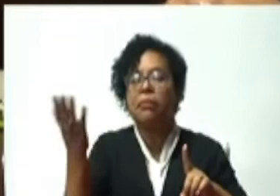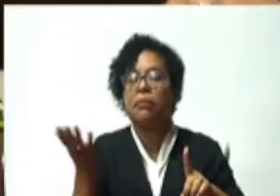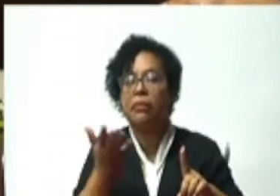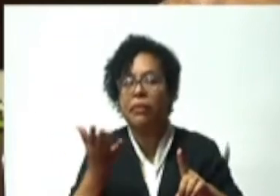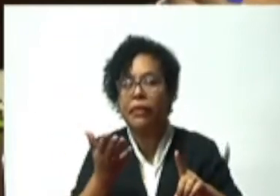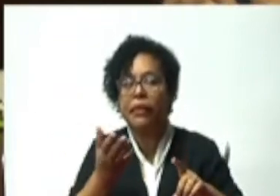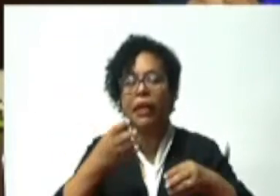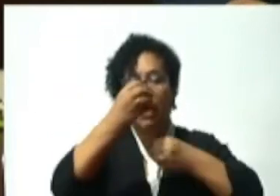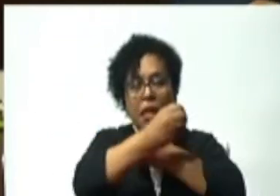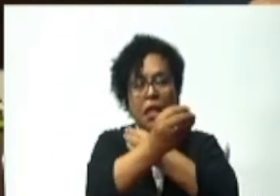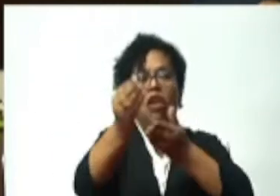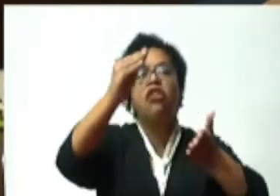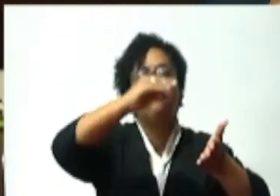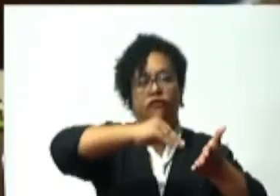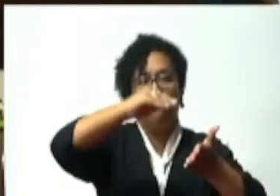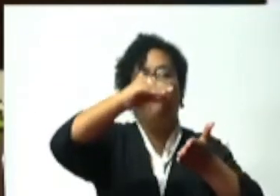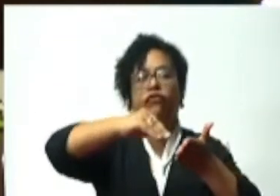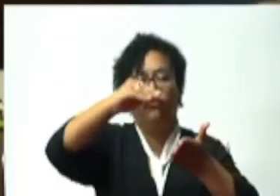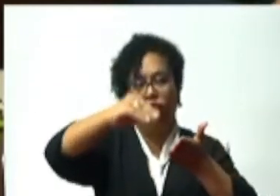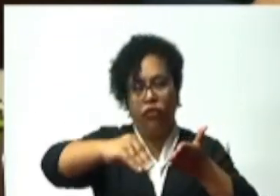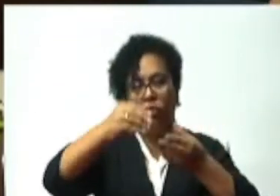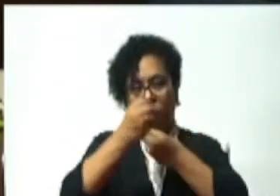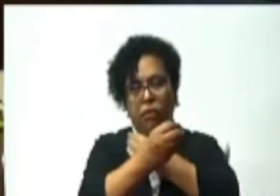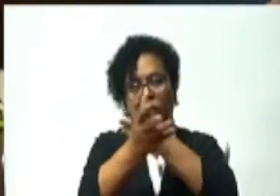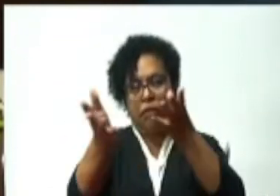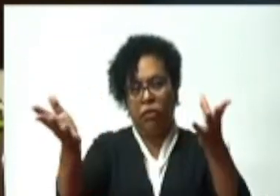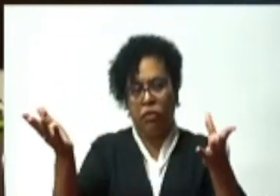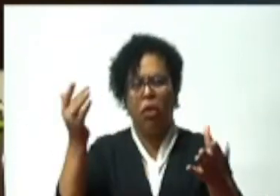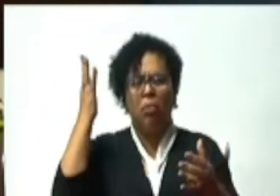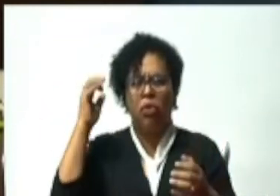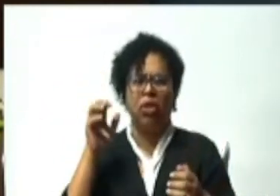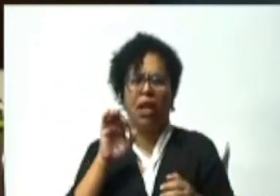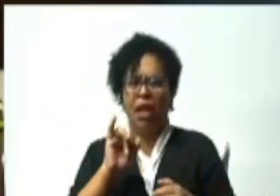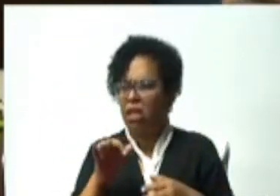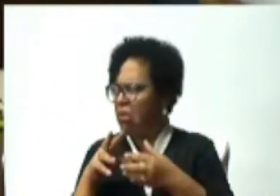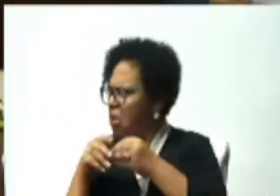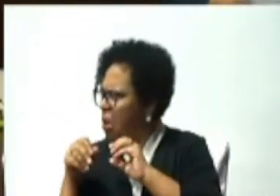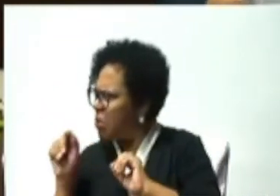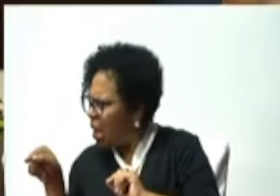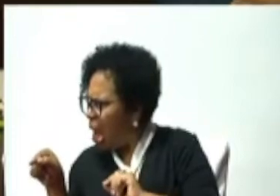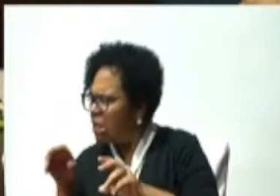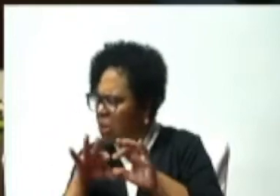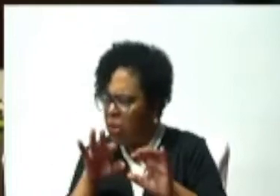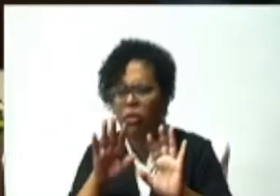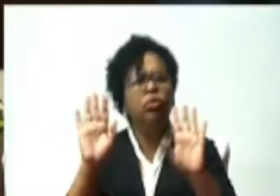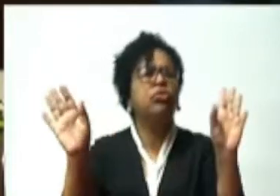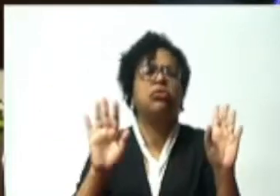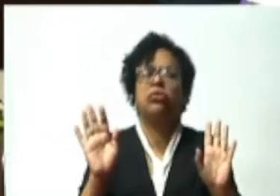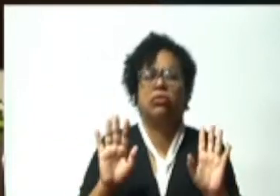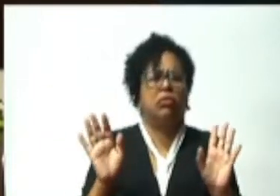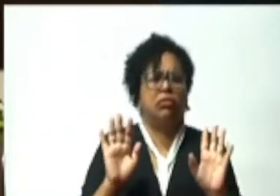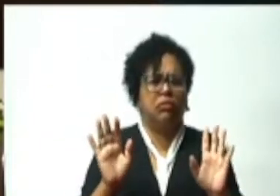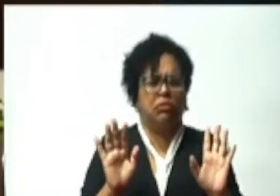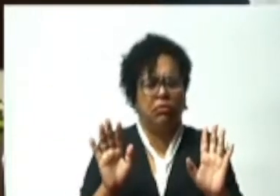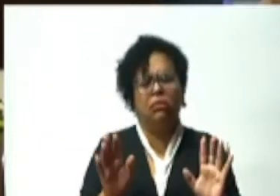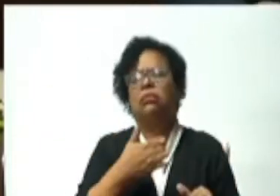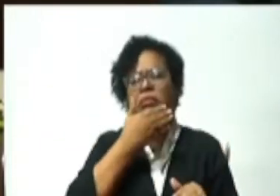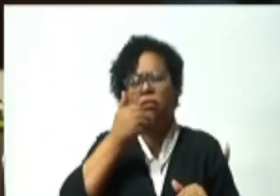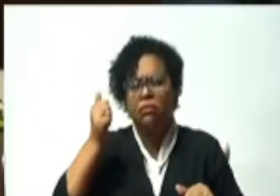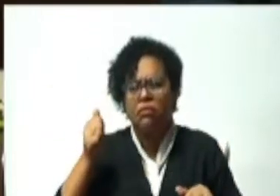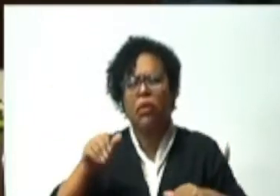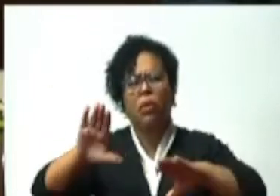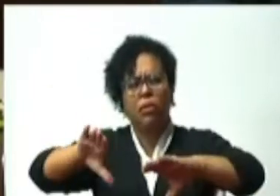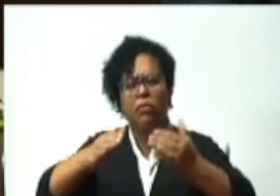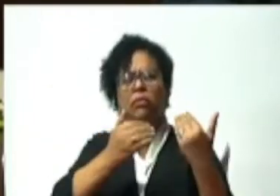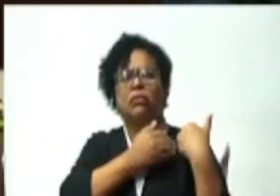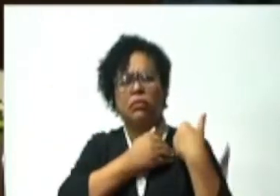por los pasillos no es elegante. Y con eso no vamos a desatar una lucha entre poderes ni nada por el estilo,